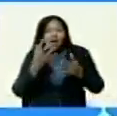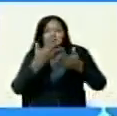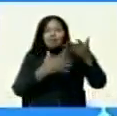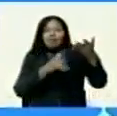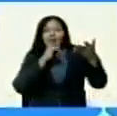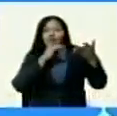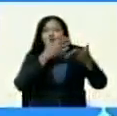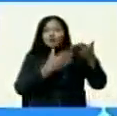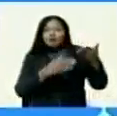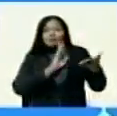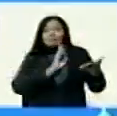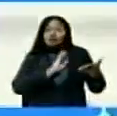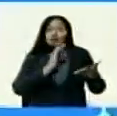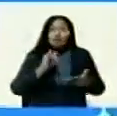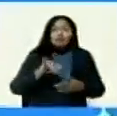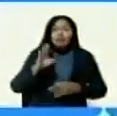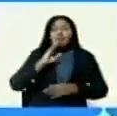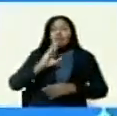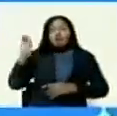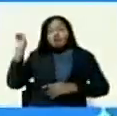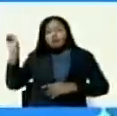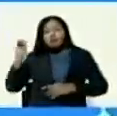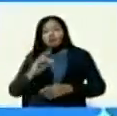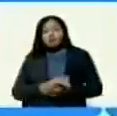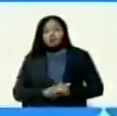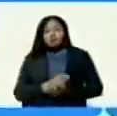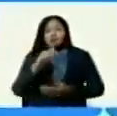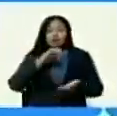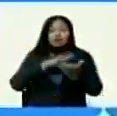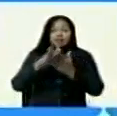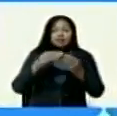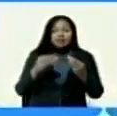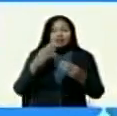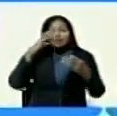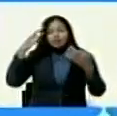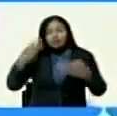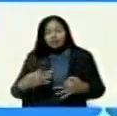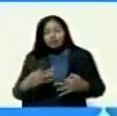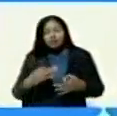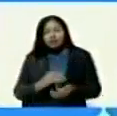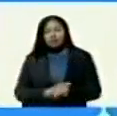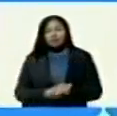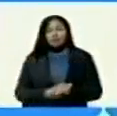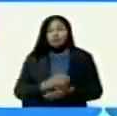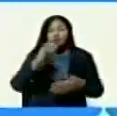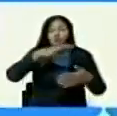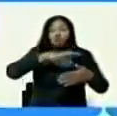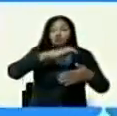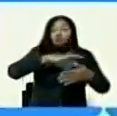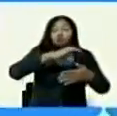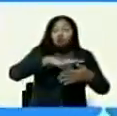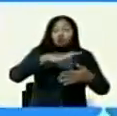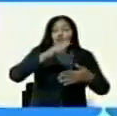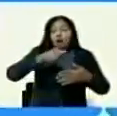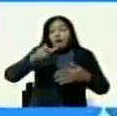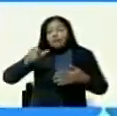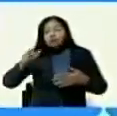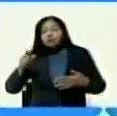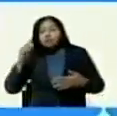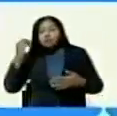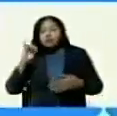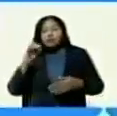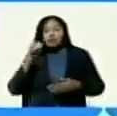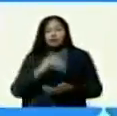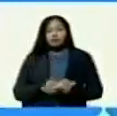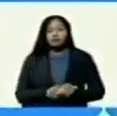Banco de Venezuela ni el sistema de información, y garantizar también la seguridad de los fondos de nuestros ahorristas, de nuestros